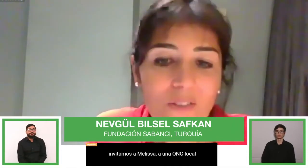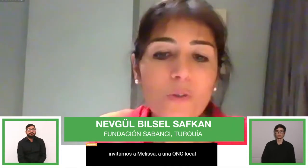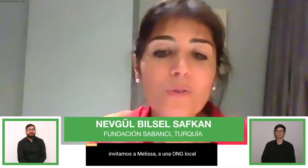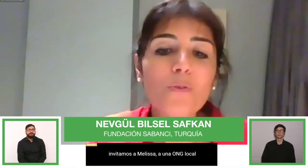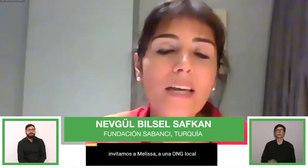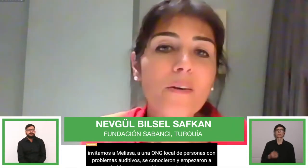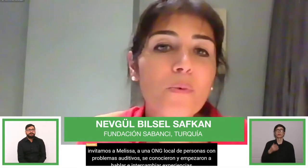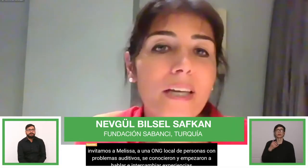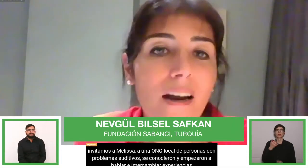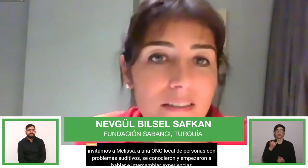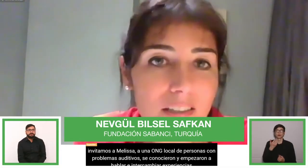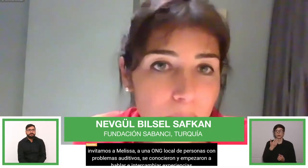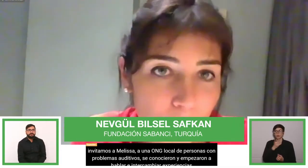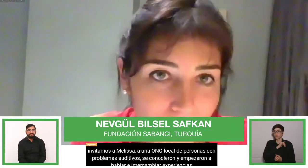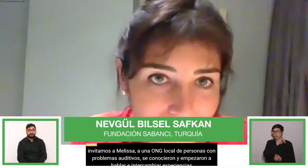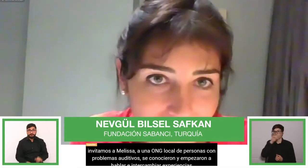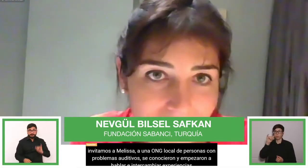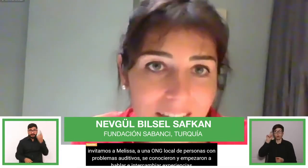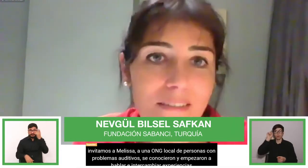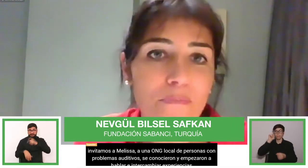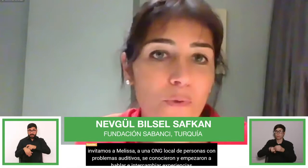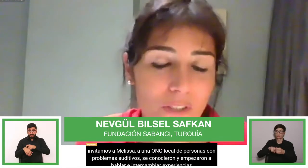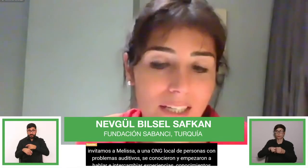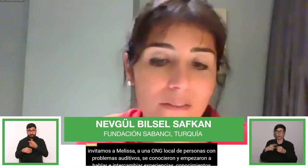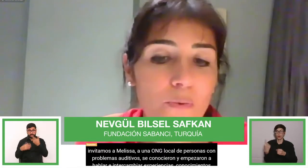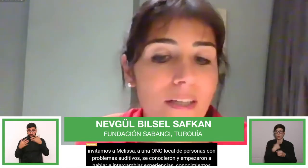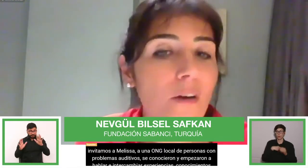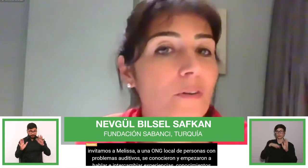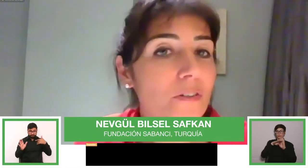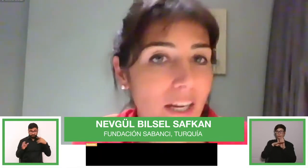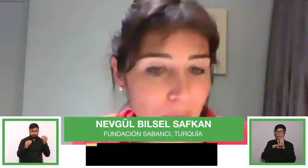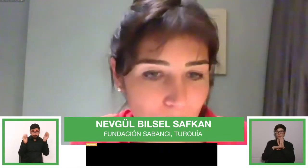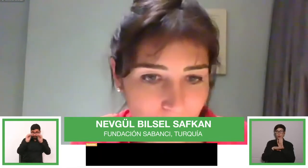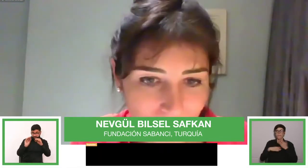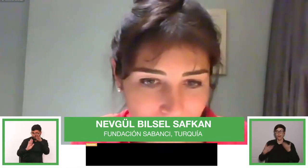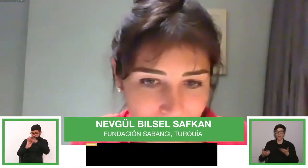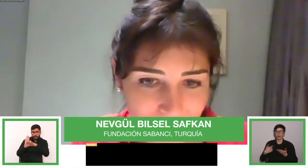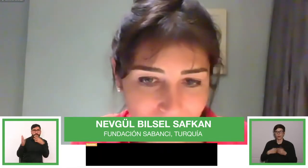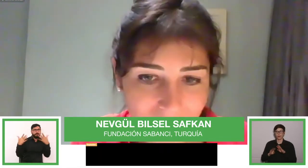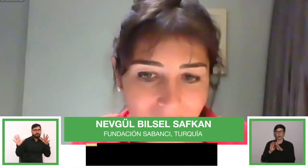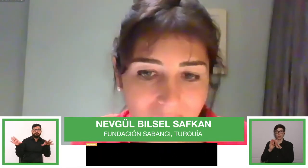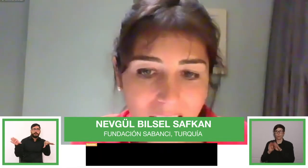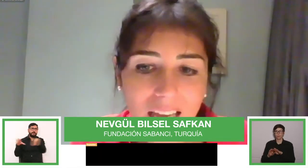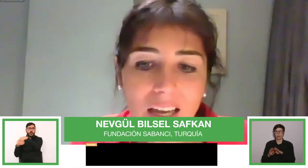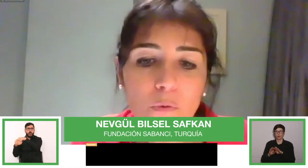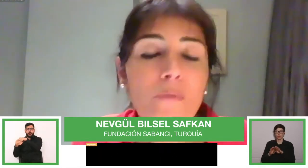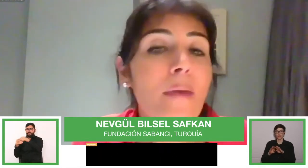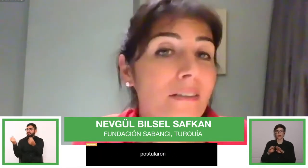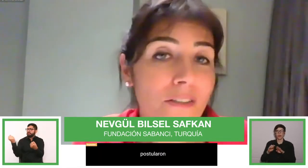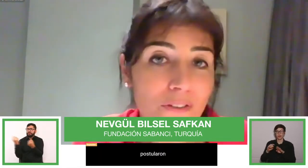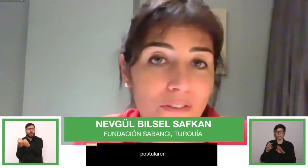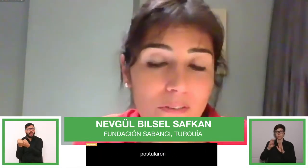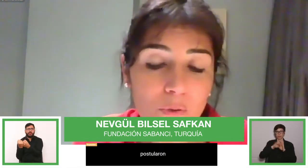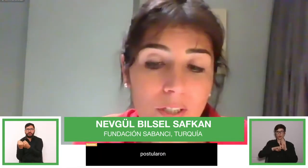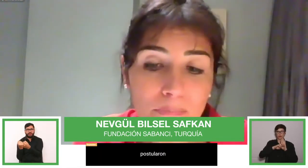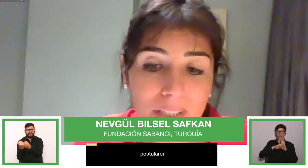y entonces postularon a nuestro programa de fondos, y ahora estamos apoyando proyectos con nuestro proyecto de fondos.